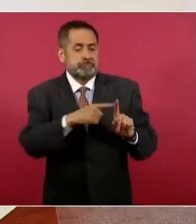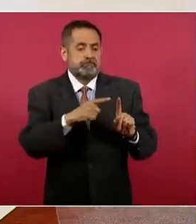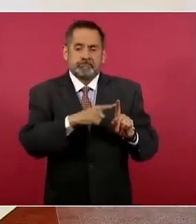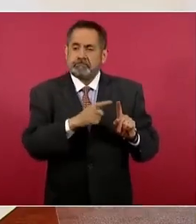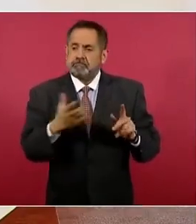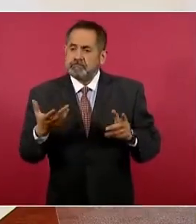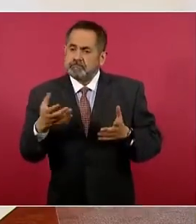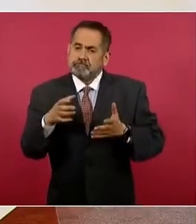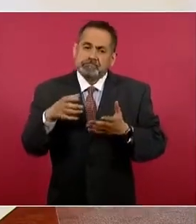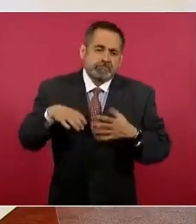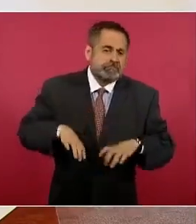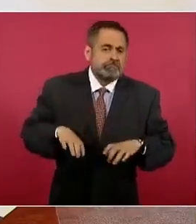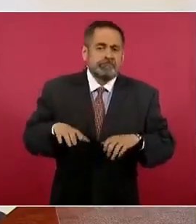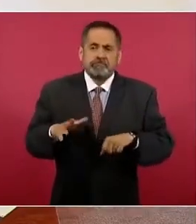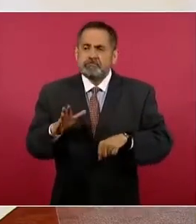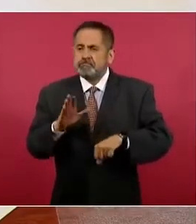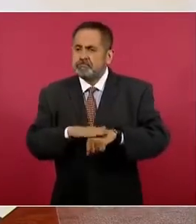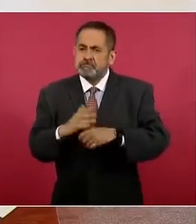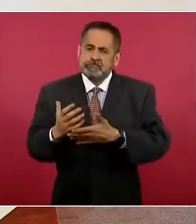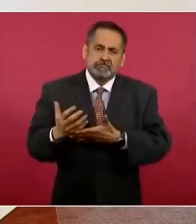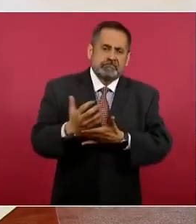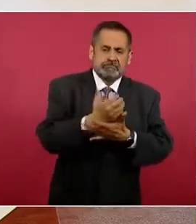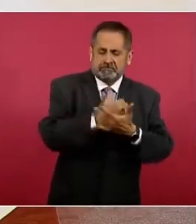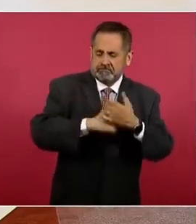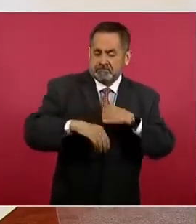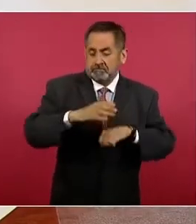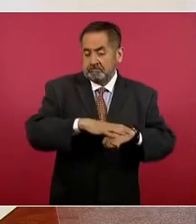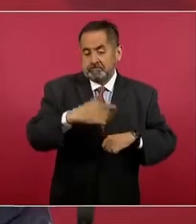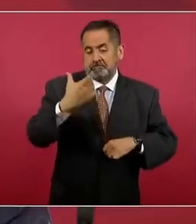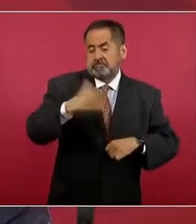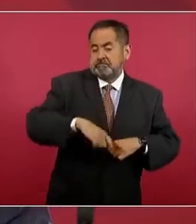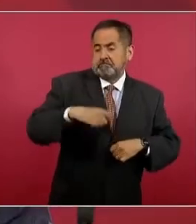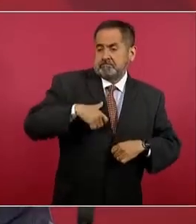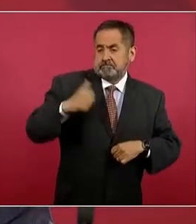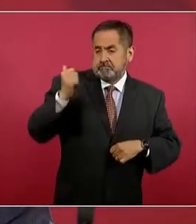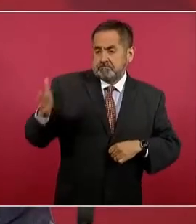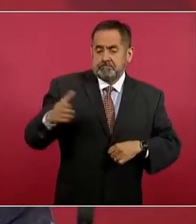resulta que sale más rico